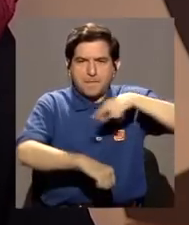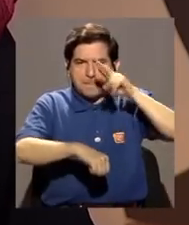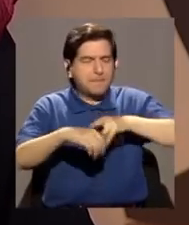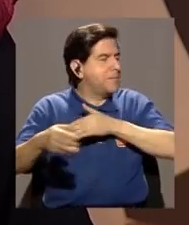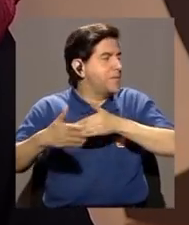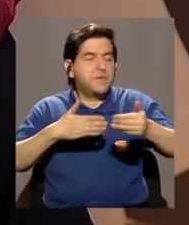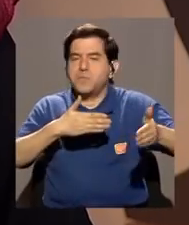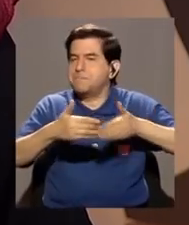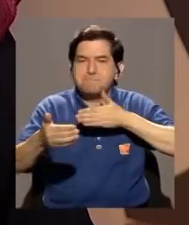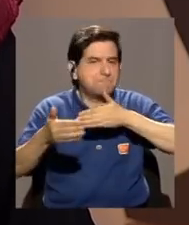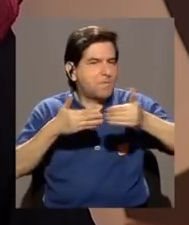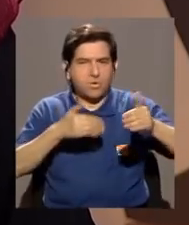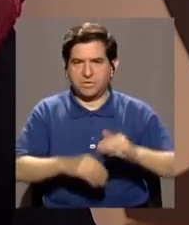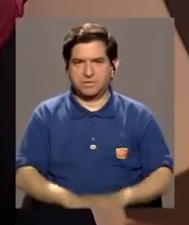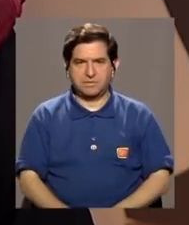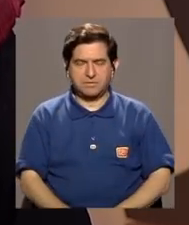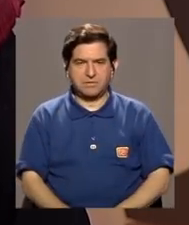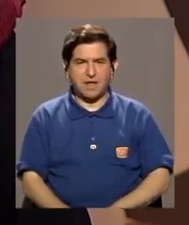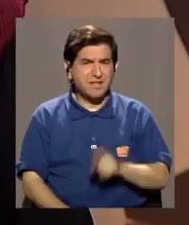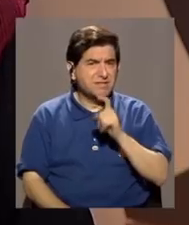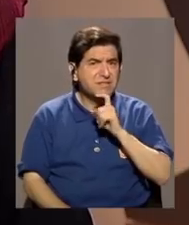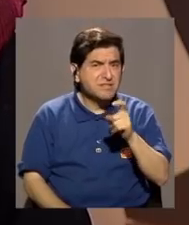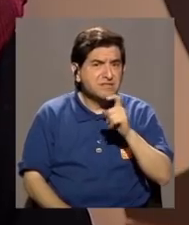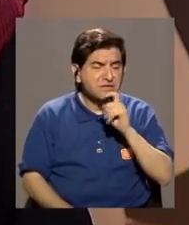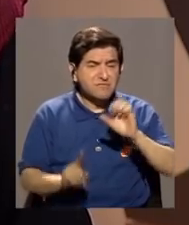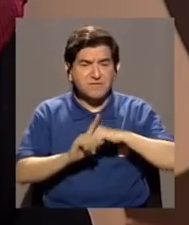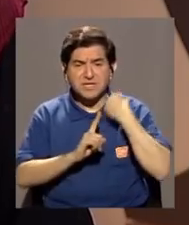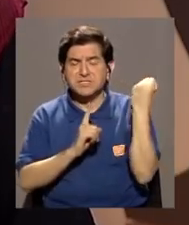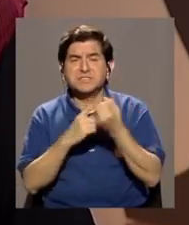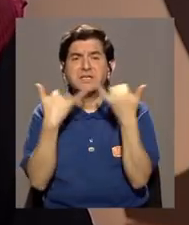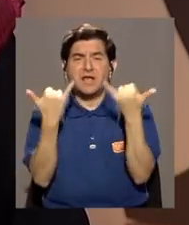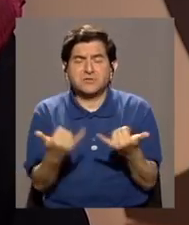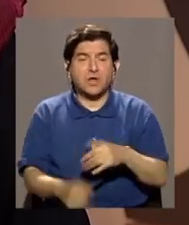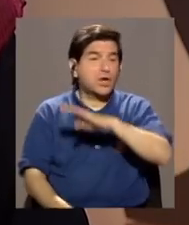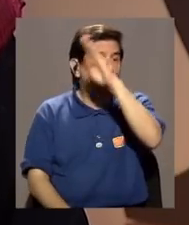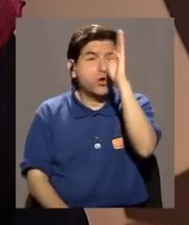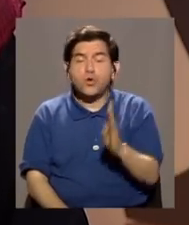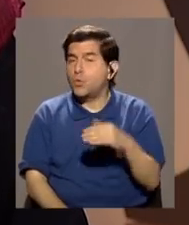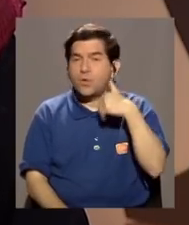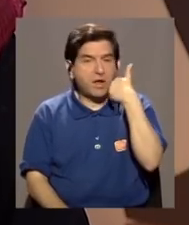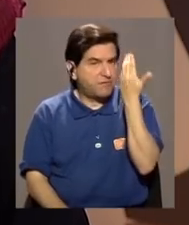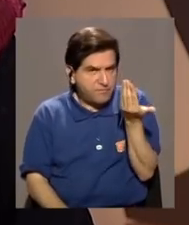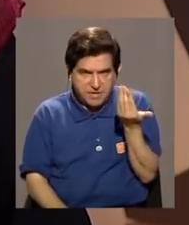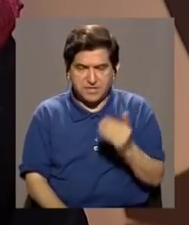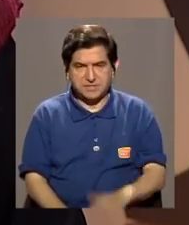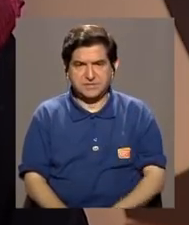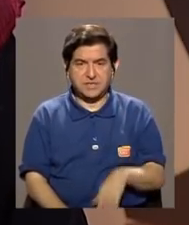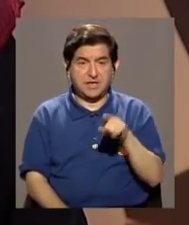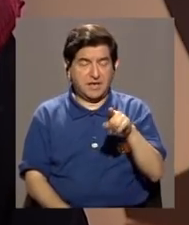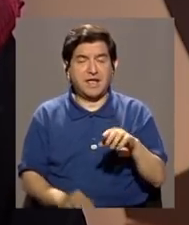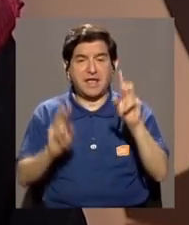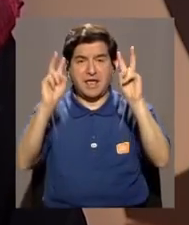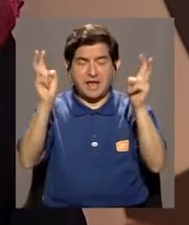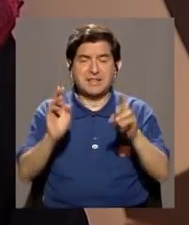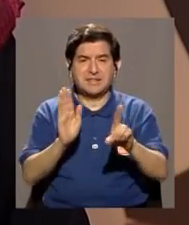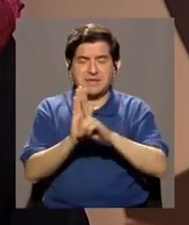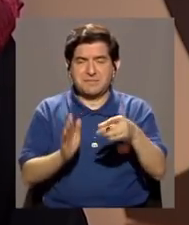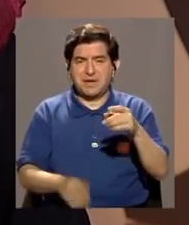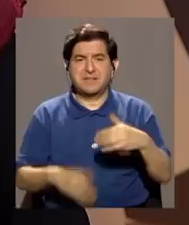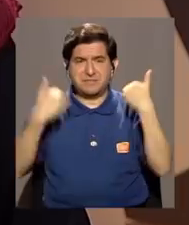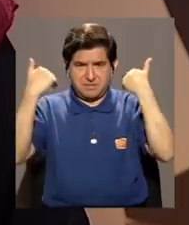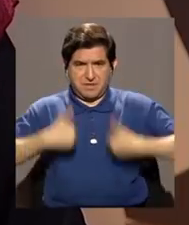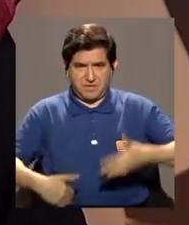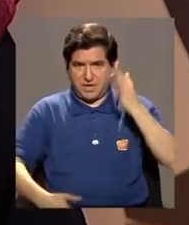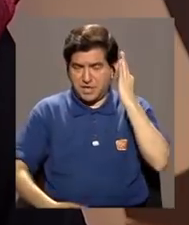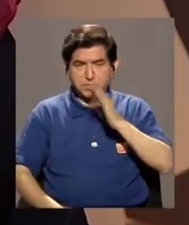república independientemente de cuán difícil esté el escenario el escenario nunca va a ser fácil cuando se trata de los derechos humanos de las mujeres